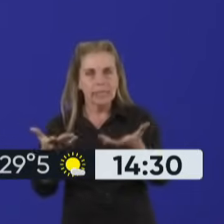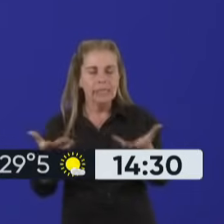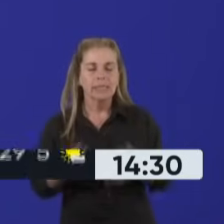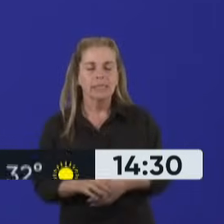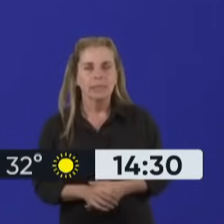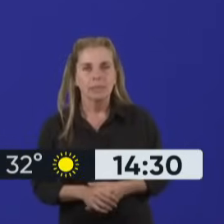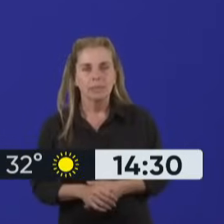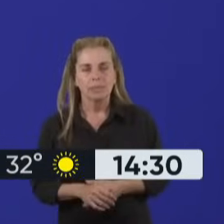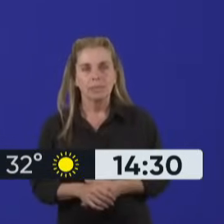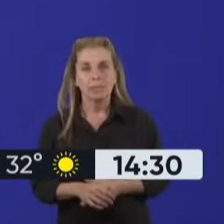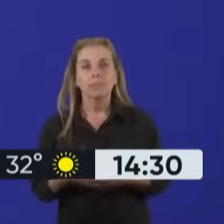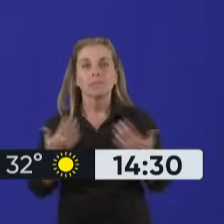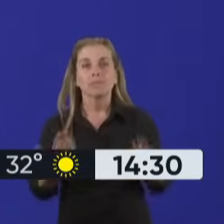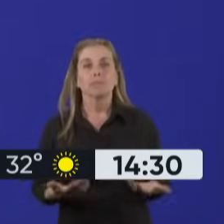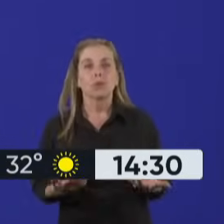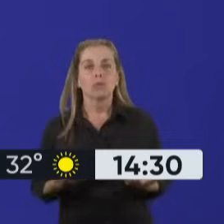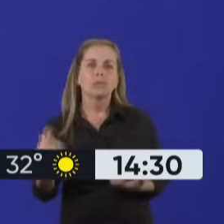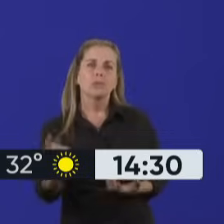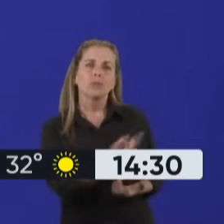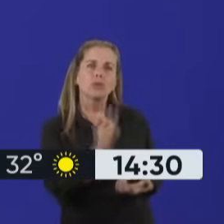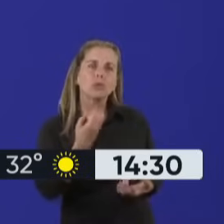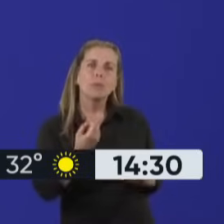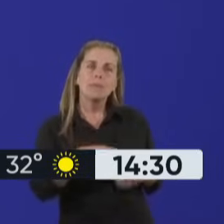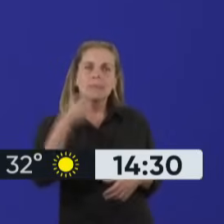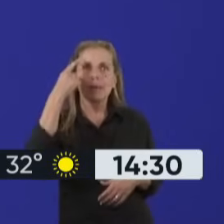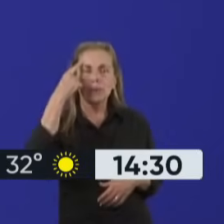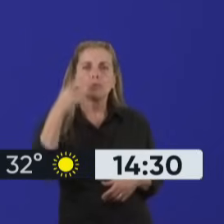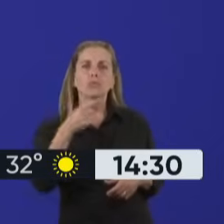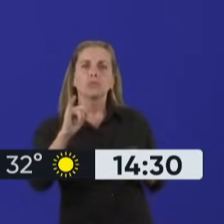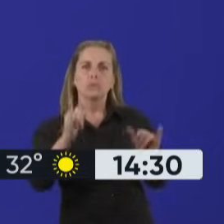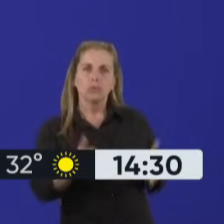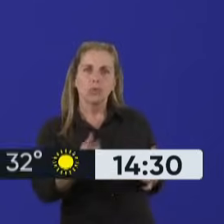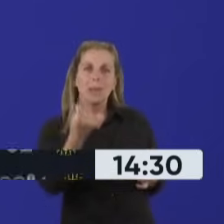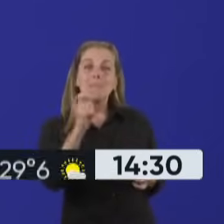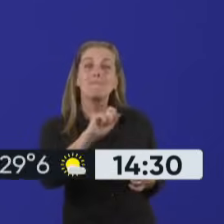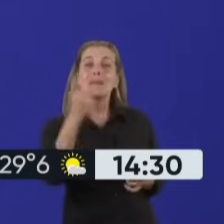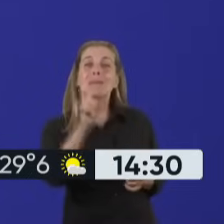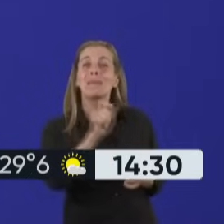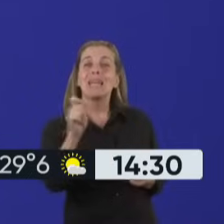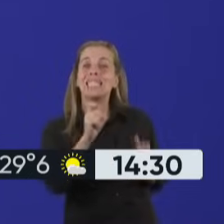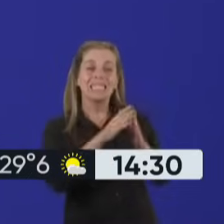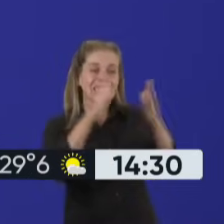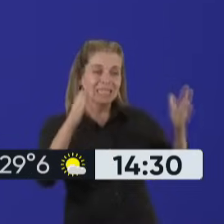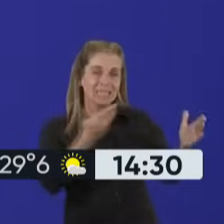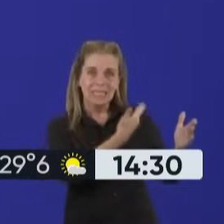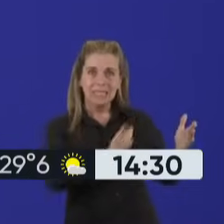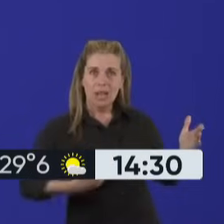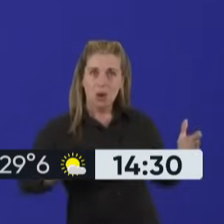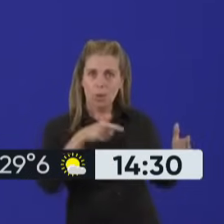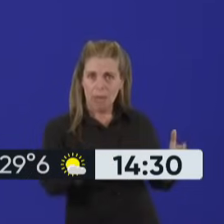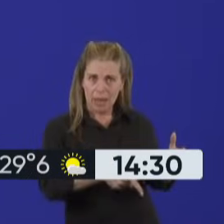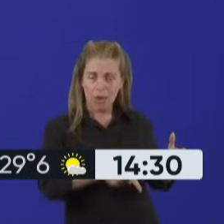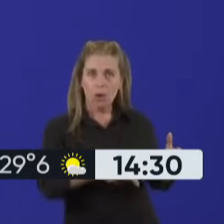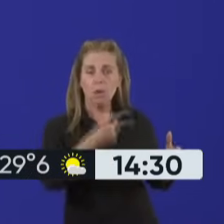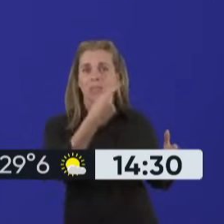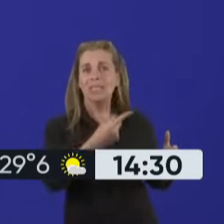Entonces, nosotros emprendimos un ajuste fiscal en el primer mes de gestión, después de 123